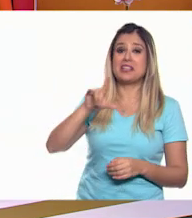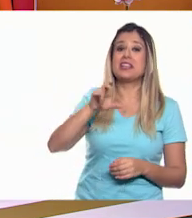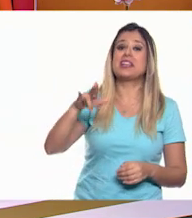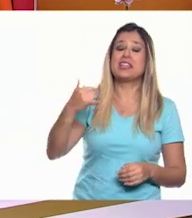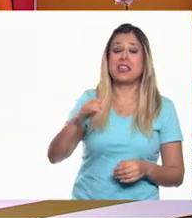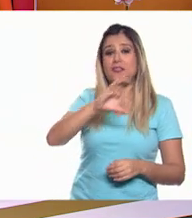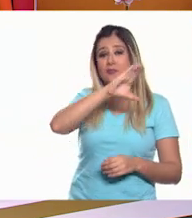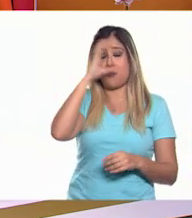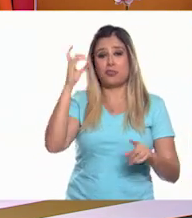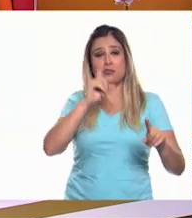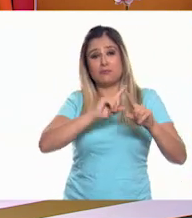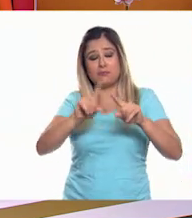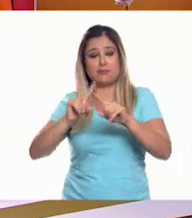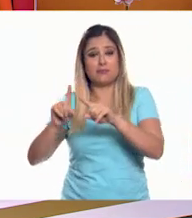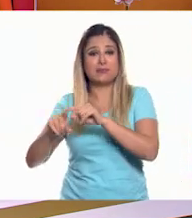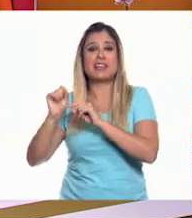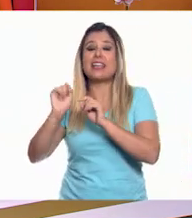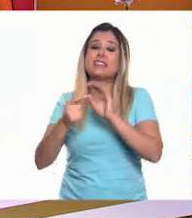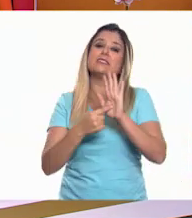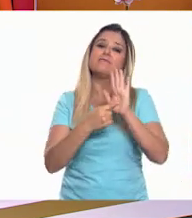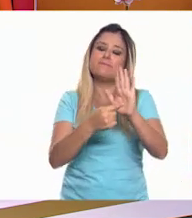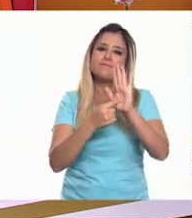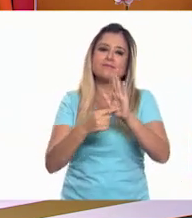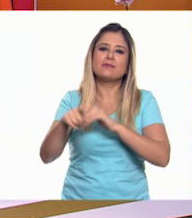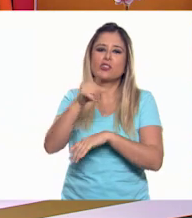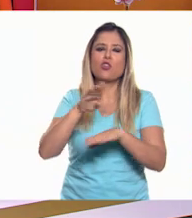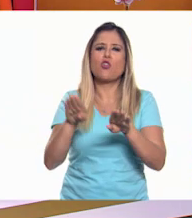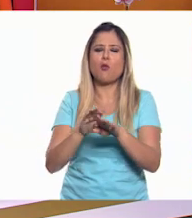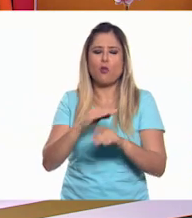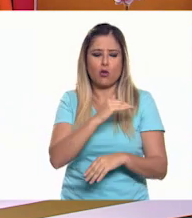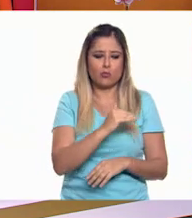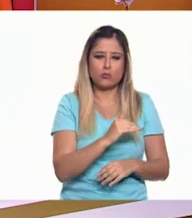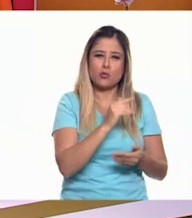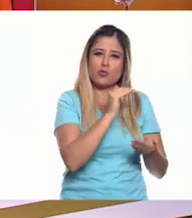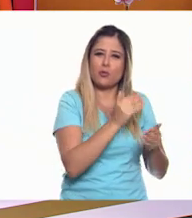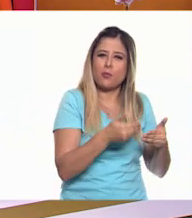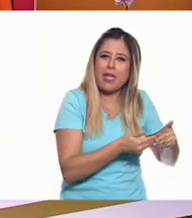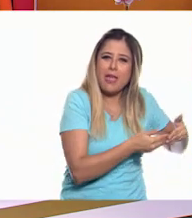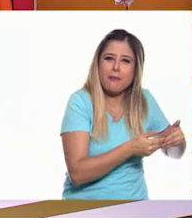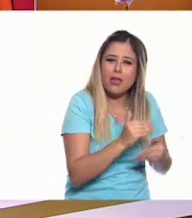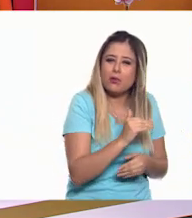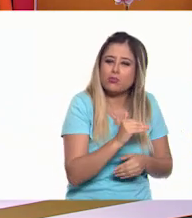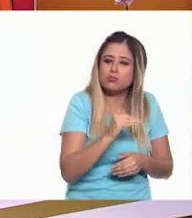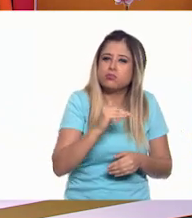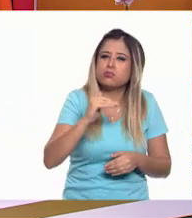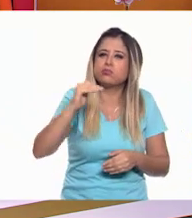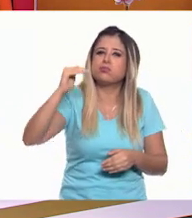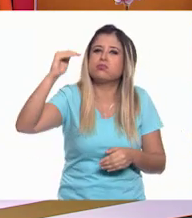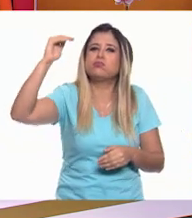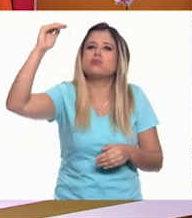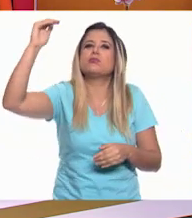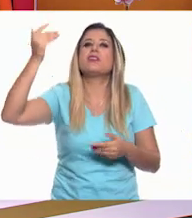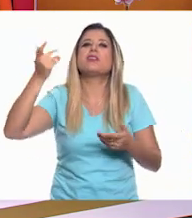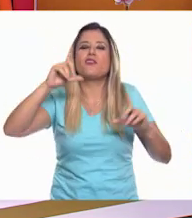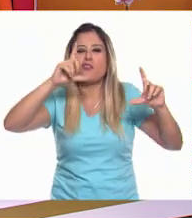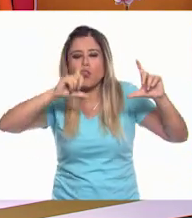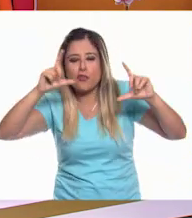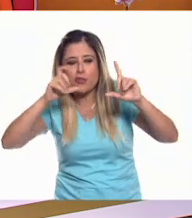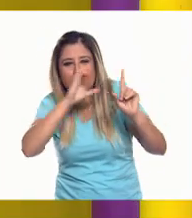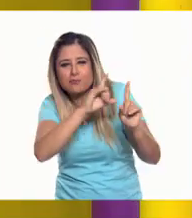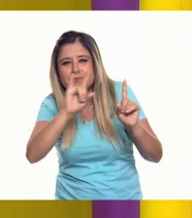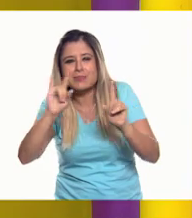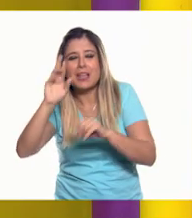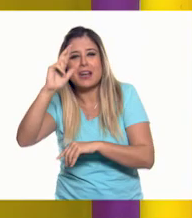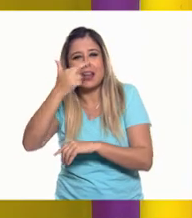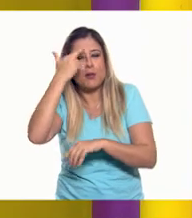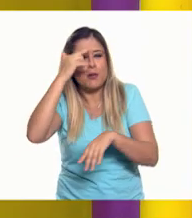Las fotografías nos van dando esos detalles de cómo hemos ido creciendo, qué ha pasado con nosotros, nuestros gustos,